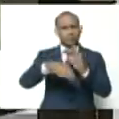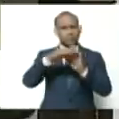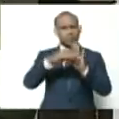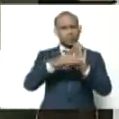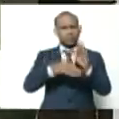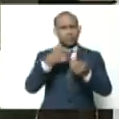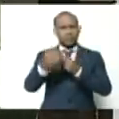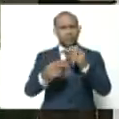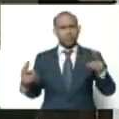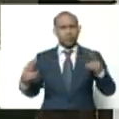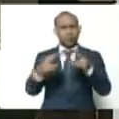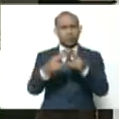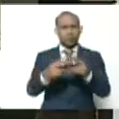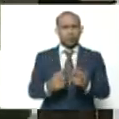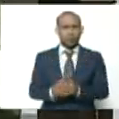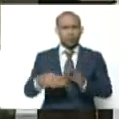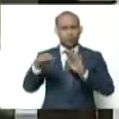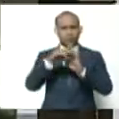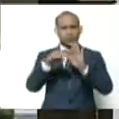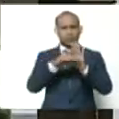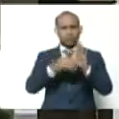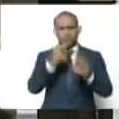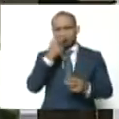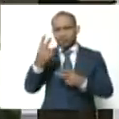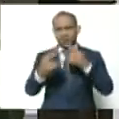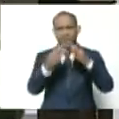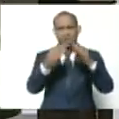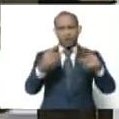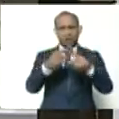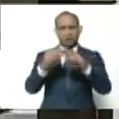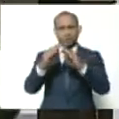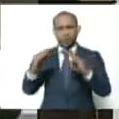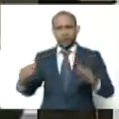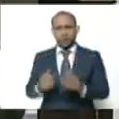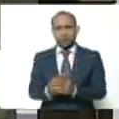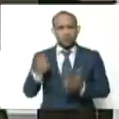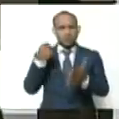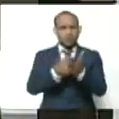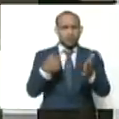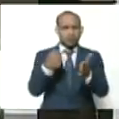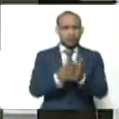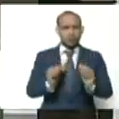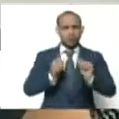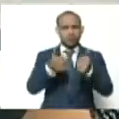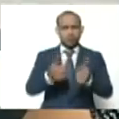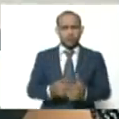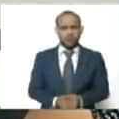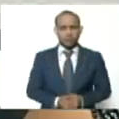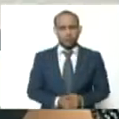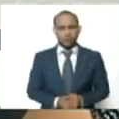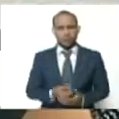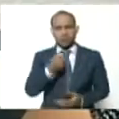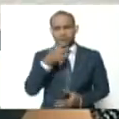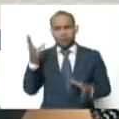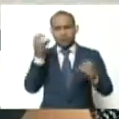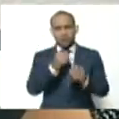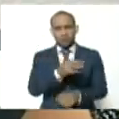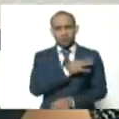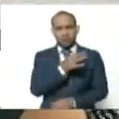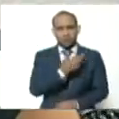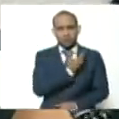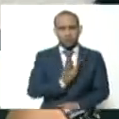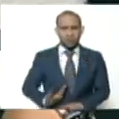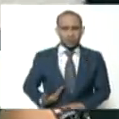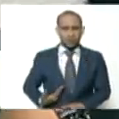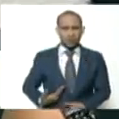han encontrado el clima en la visita casa por casa y en la batalla que estamos reiniciando. Buenas noches, presidente, para usted y para toda